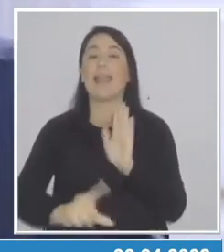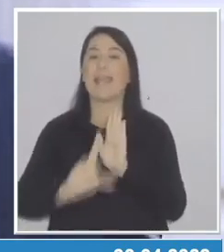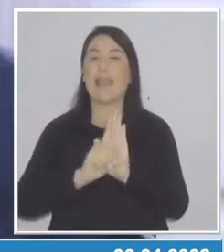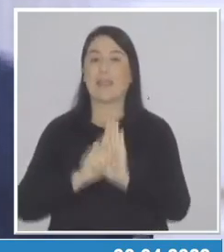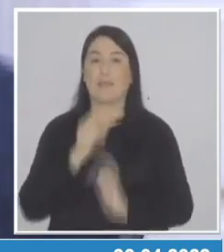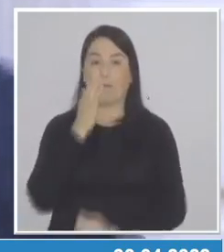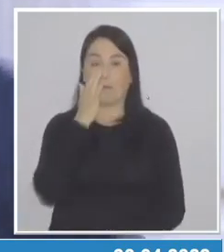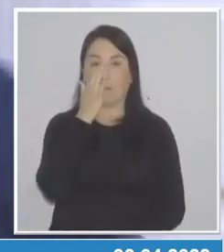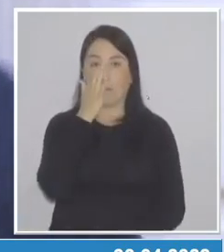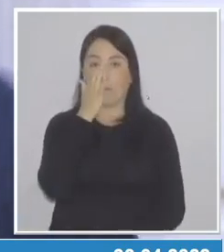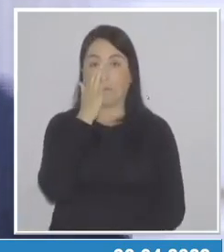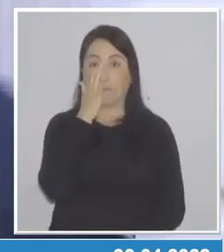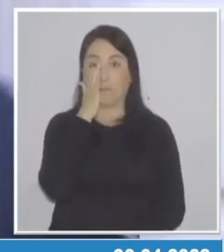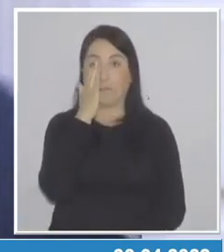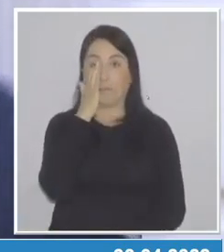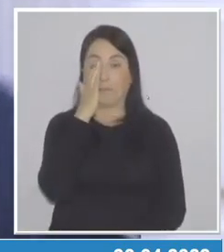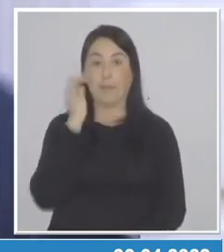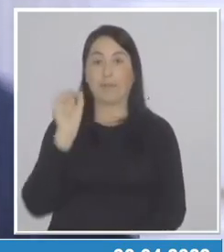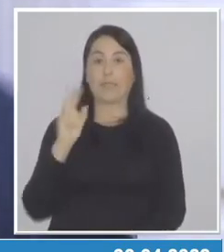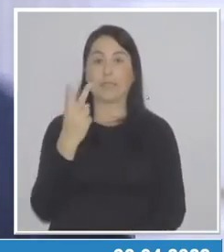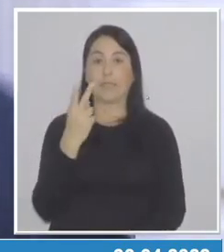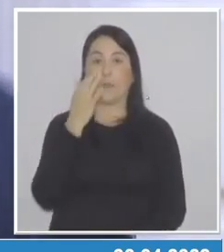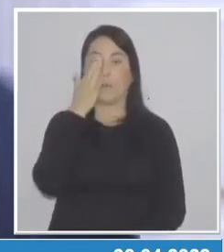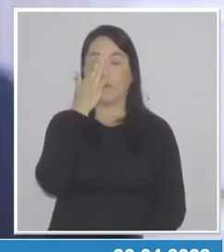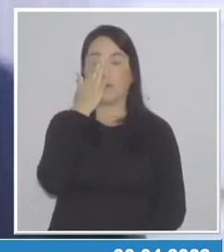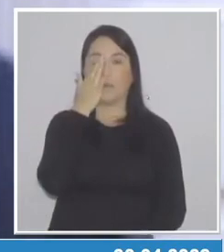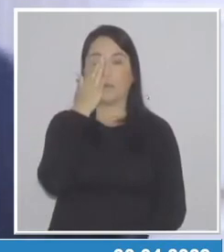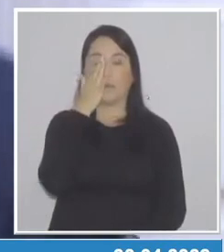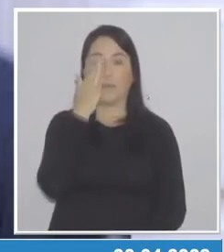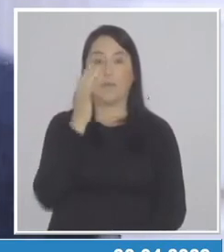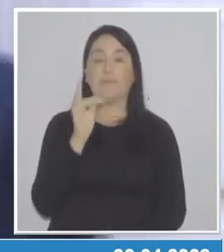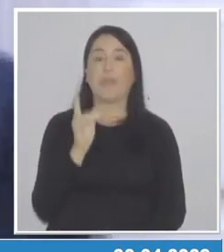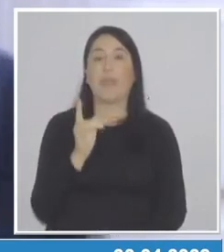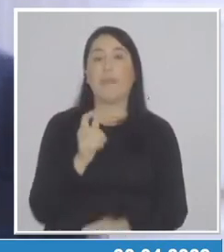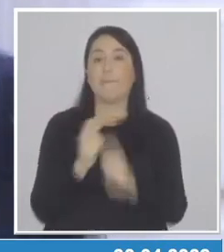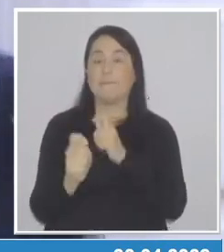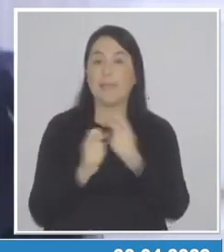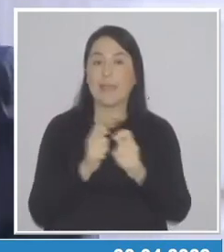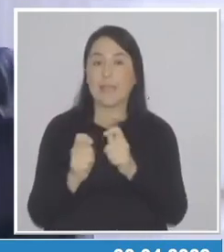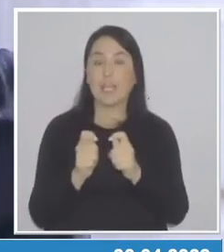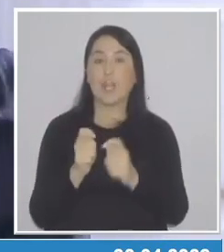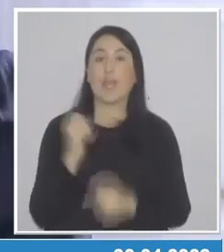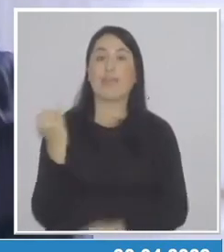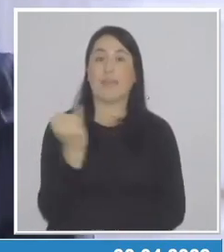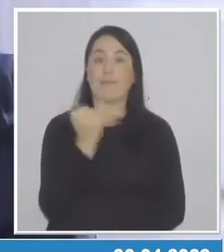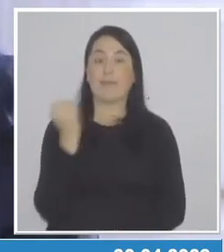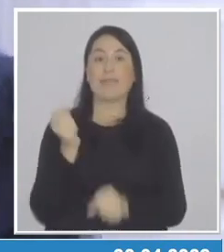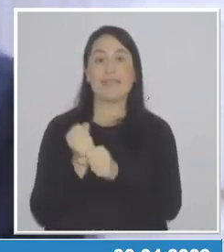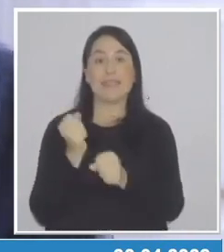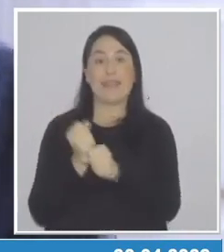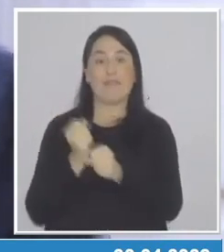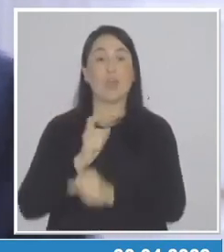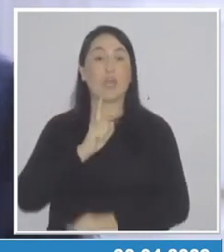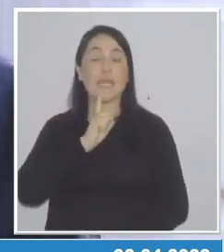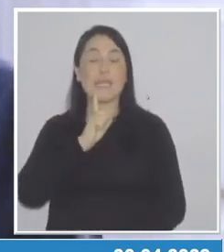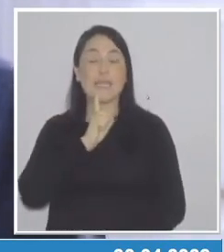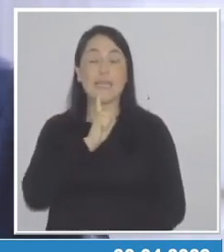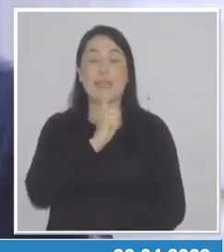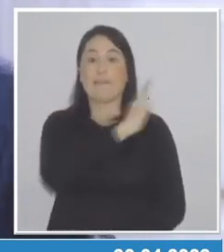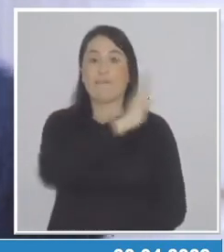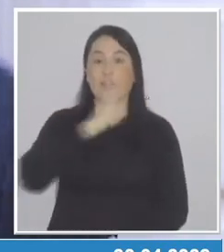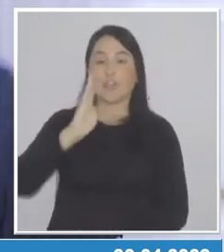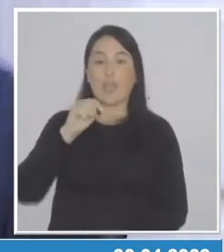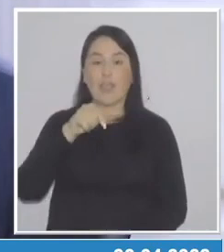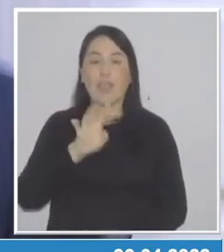En segundo término, se corre el riesgo de afectar la independencia en el cumplimiento de las funciones que tiene la biblioteca como órgano que forma parte